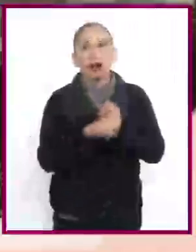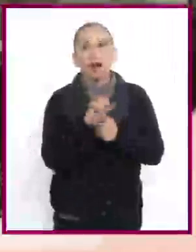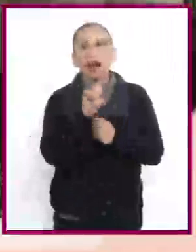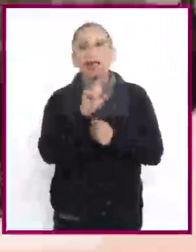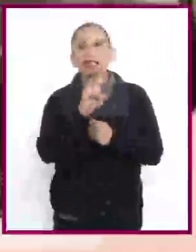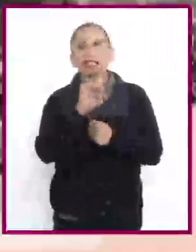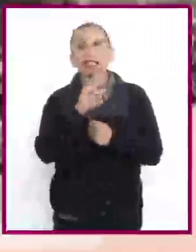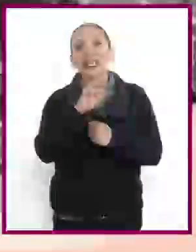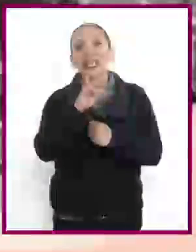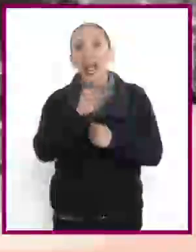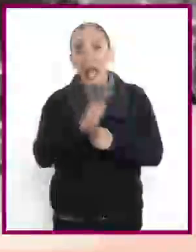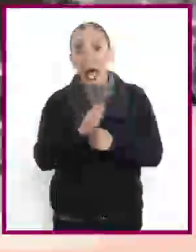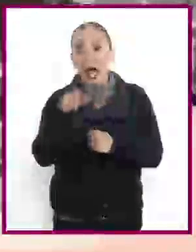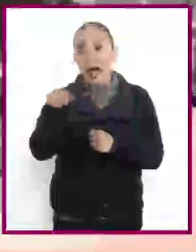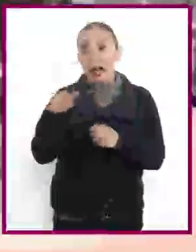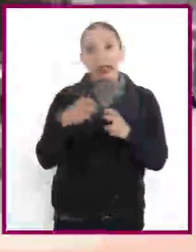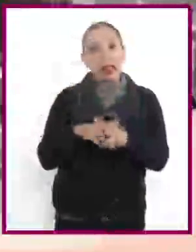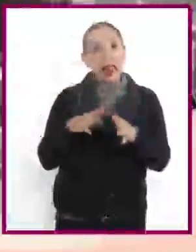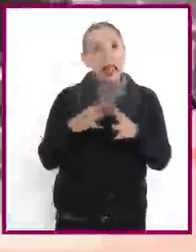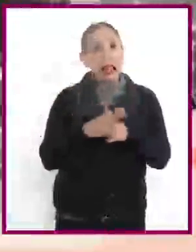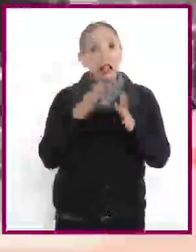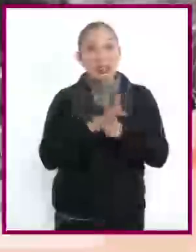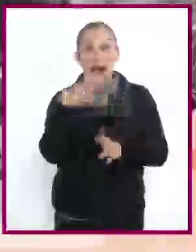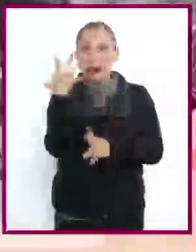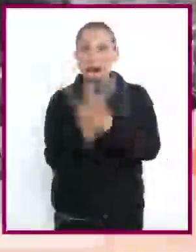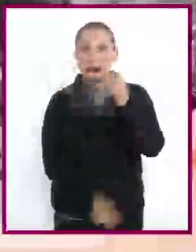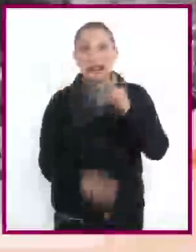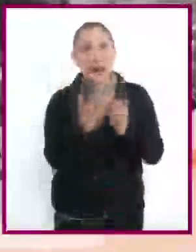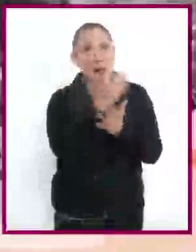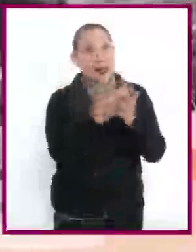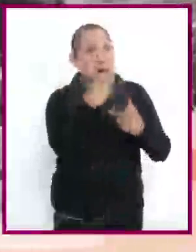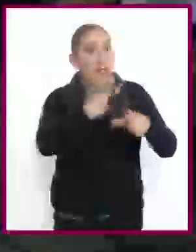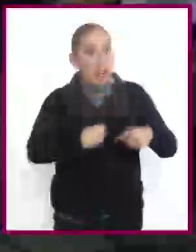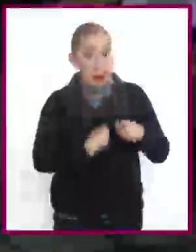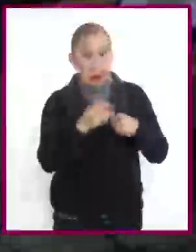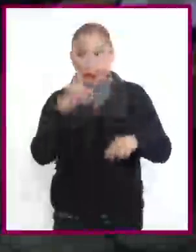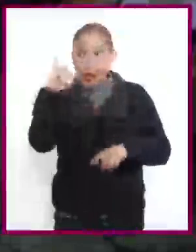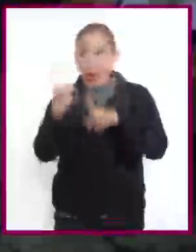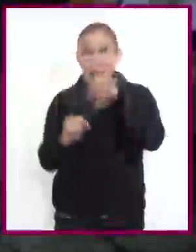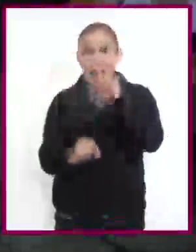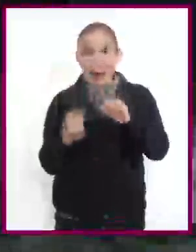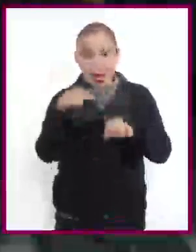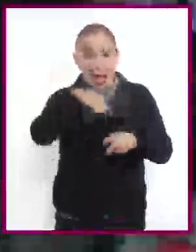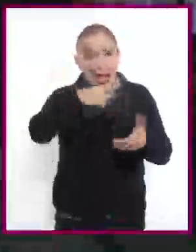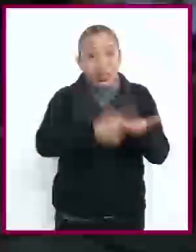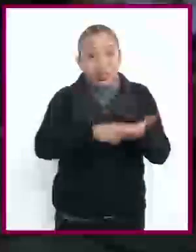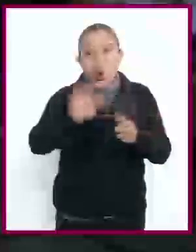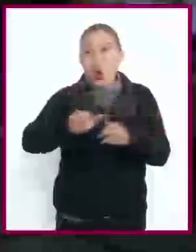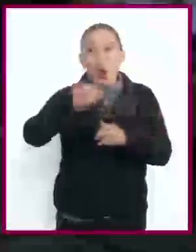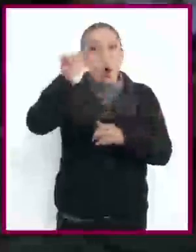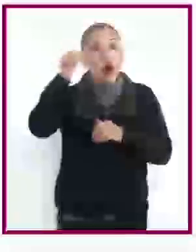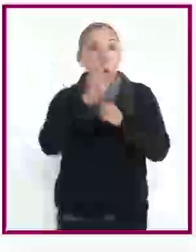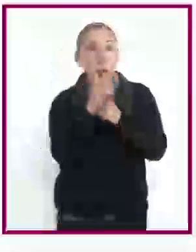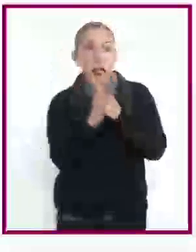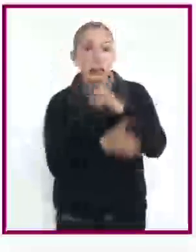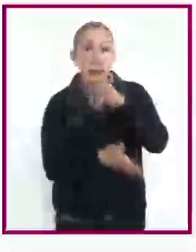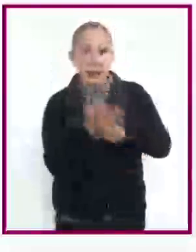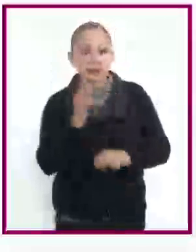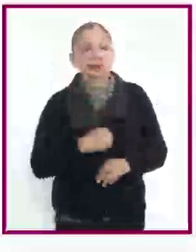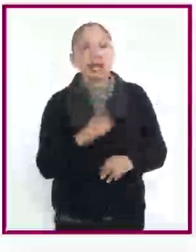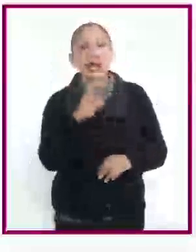culturales, económicas o políticas. Sin embargo, la población civil es la que sufre las peores